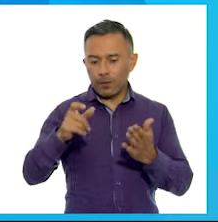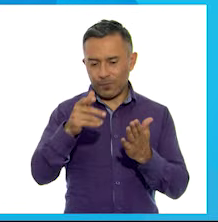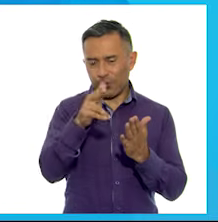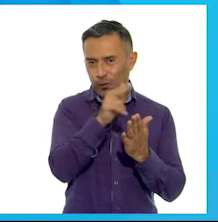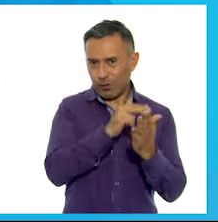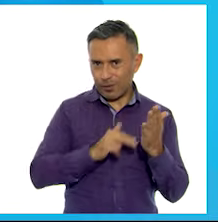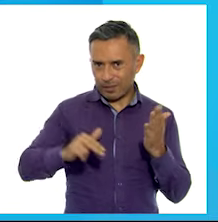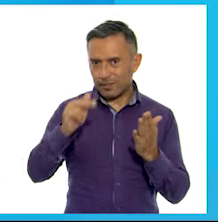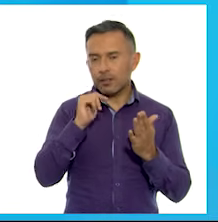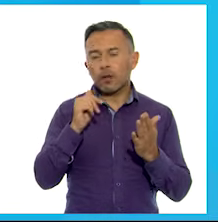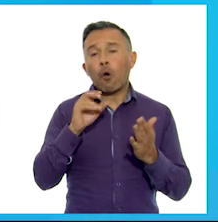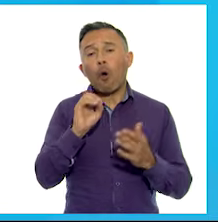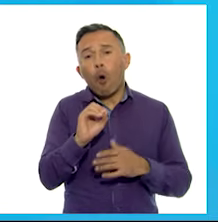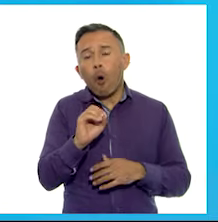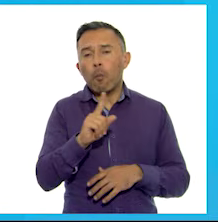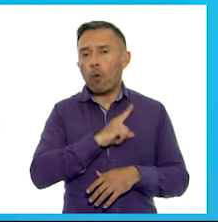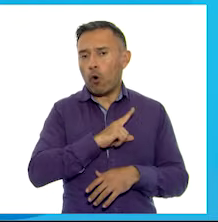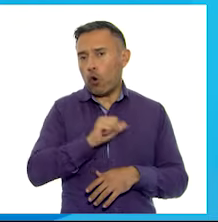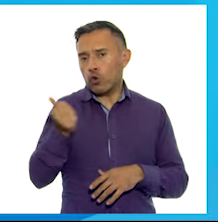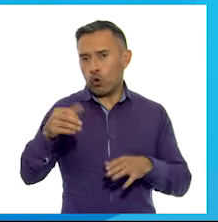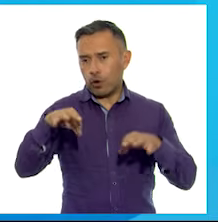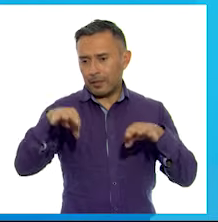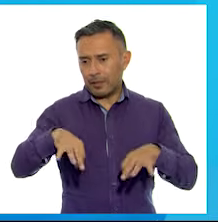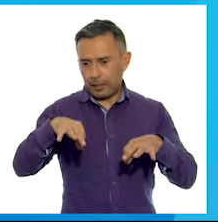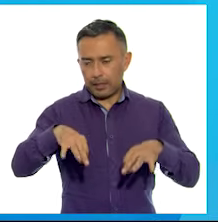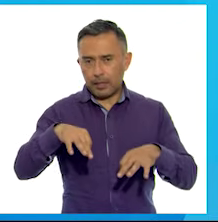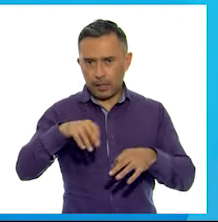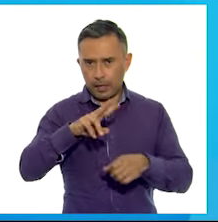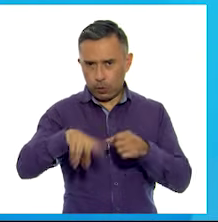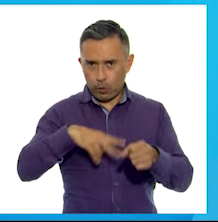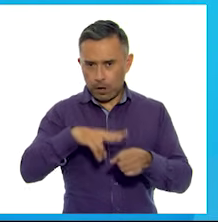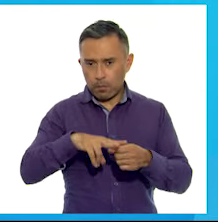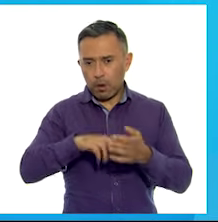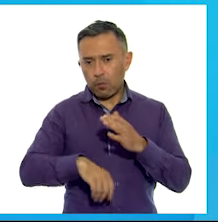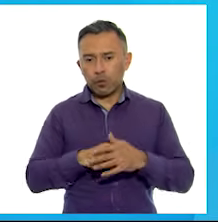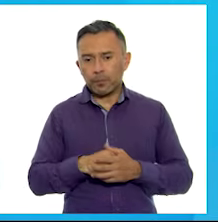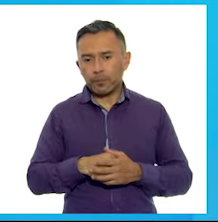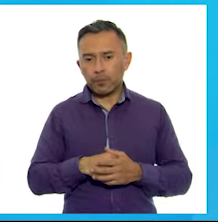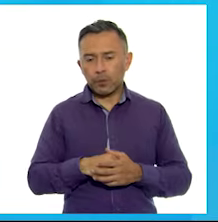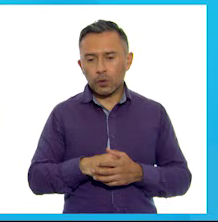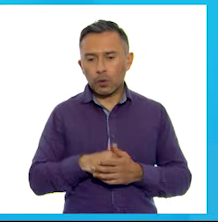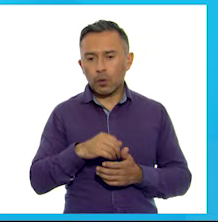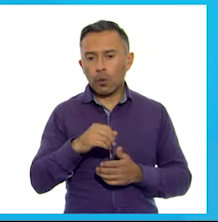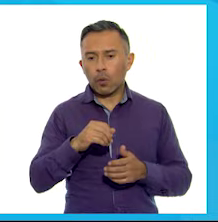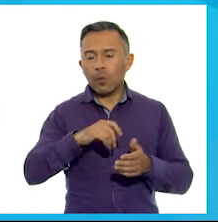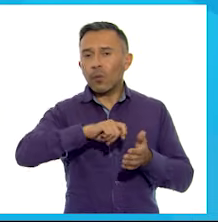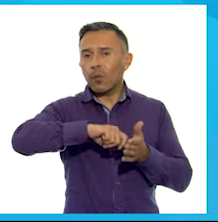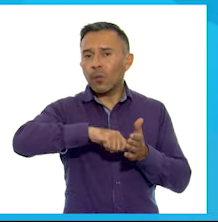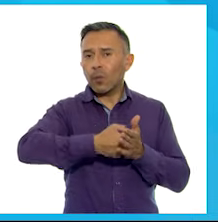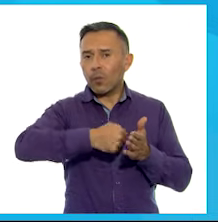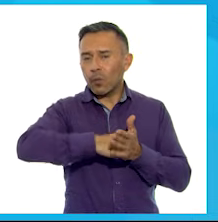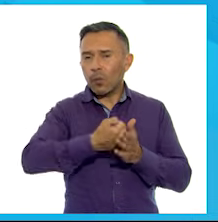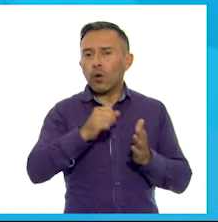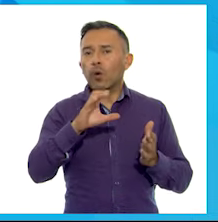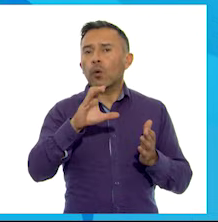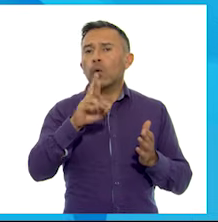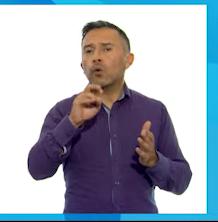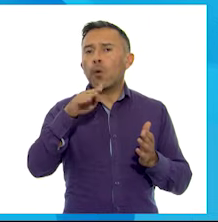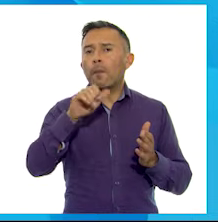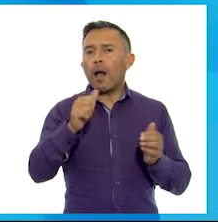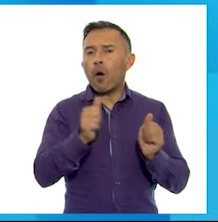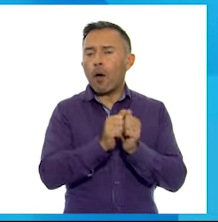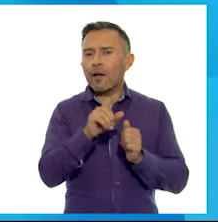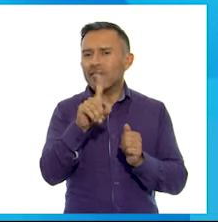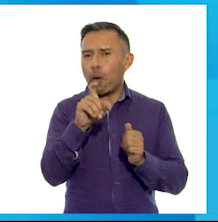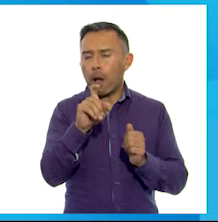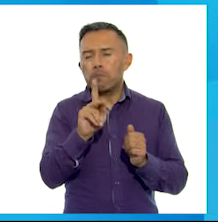pueden emplear algún tinte natural. Como yo, en este caso voy a ocupar cúrcuma con agua, como si fuera una acuarela. Lo